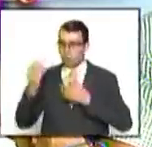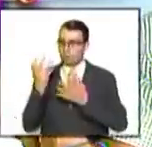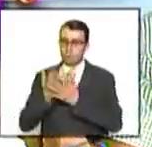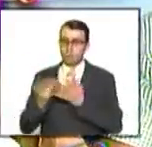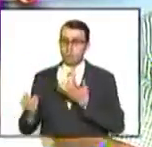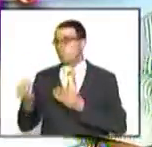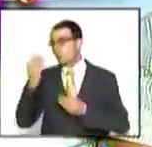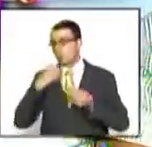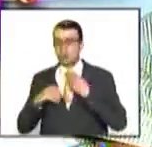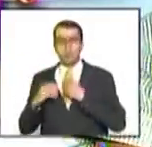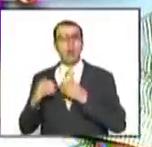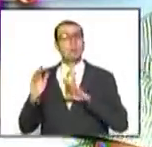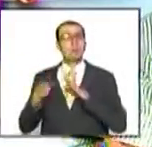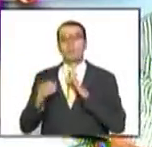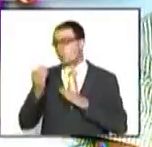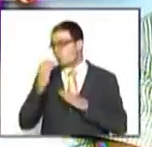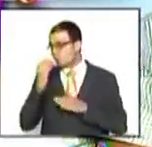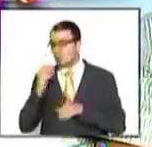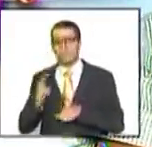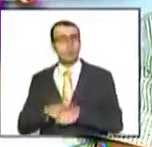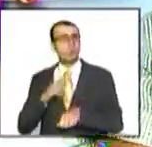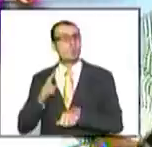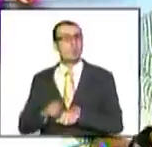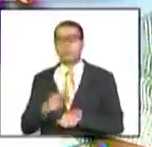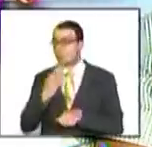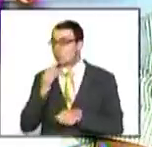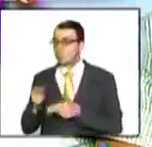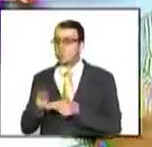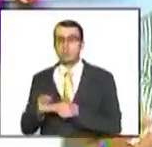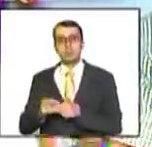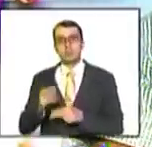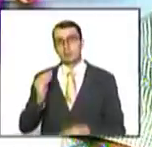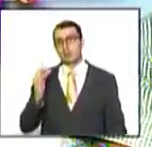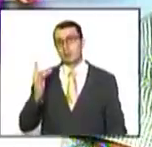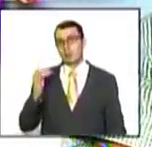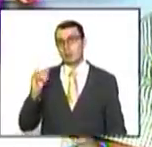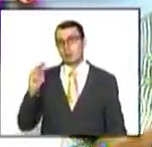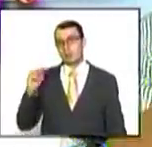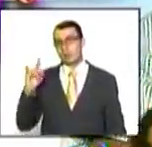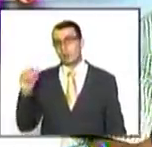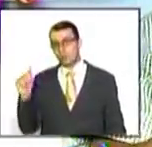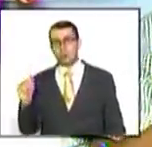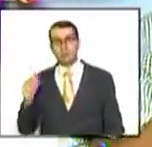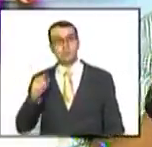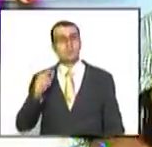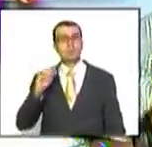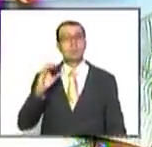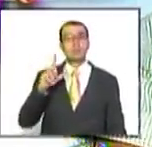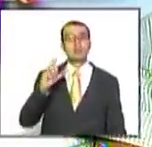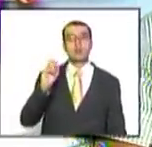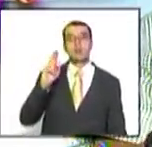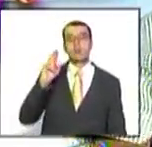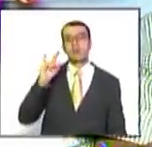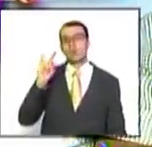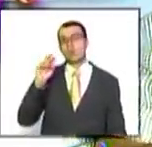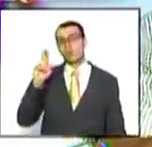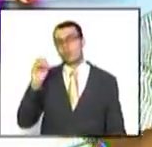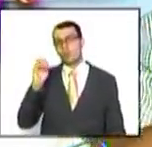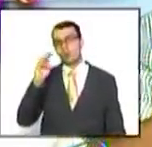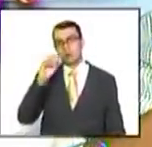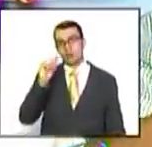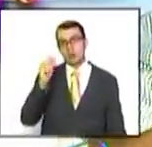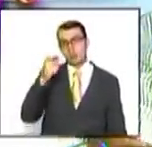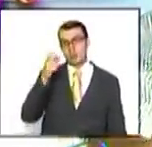en alimentos muy naturales como la quinoa, ¿cierto? El magnesio en el cloruro de magnesio. Entonces, todos estos elementos nos van